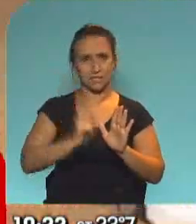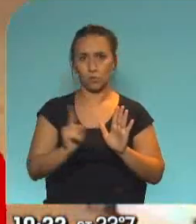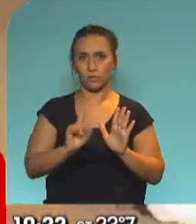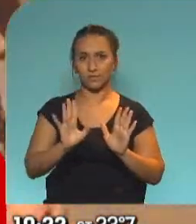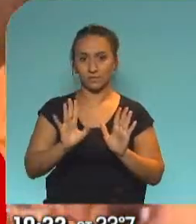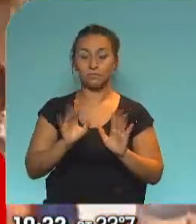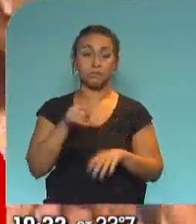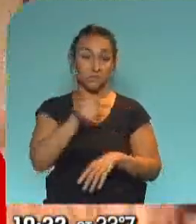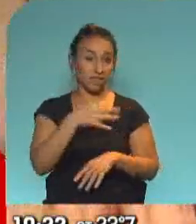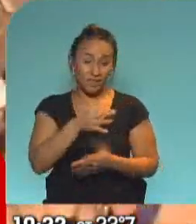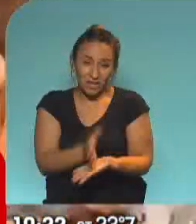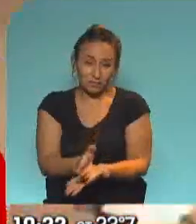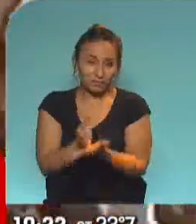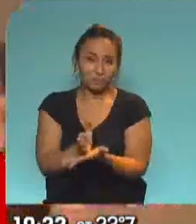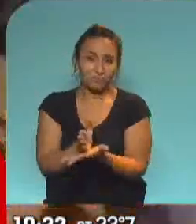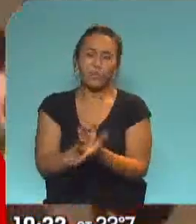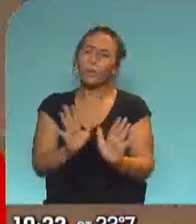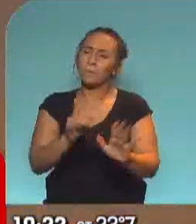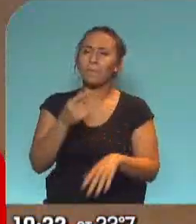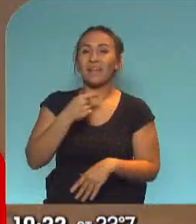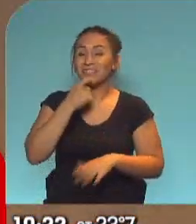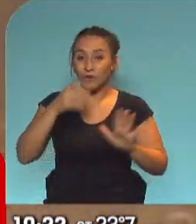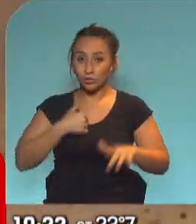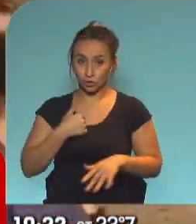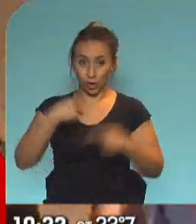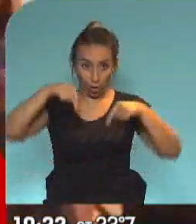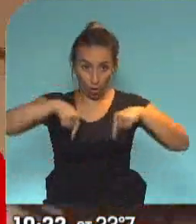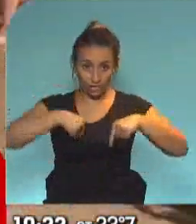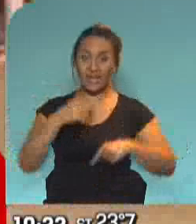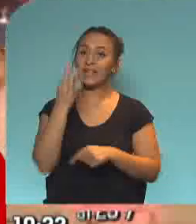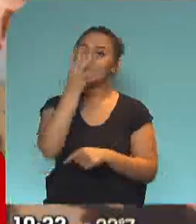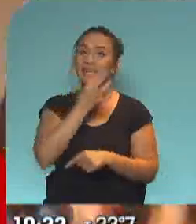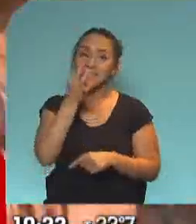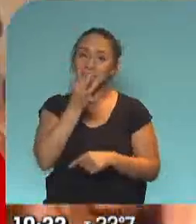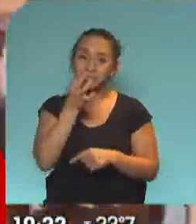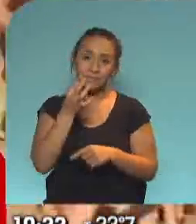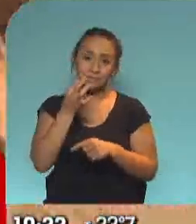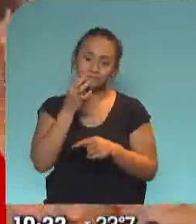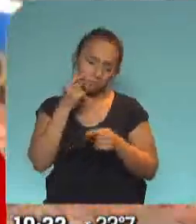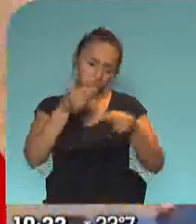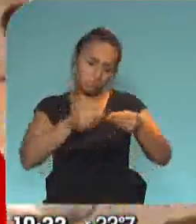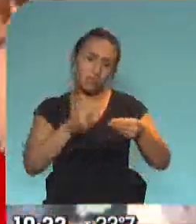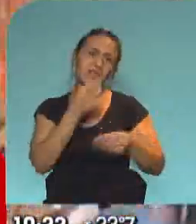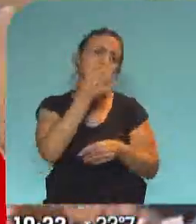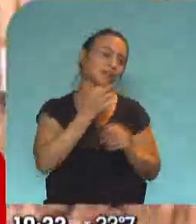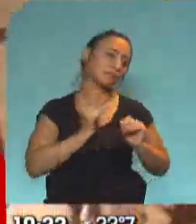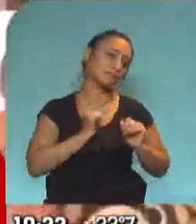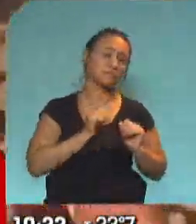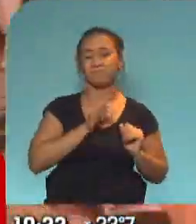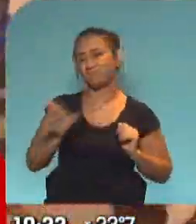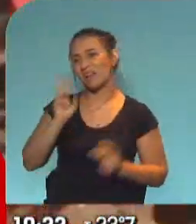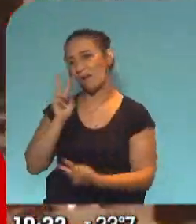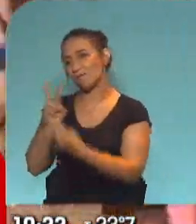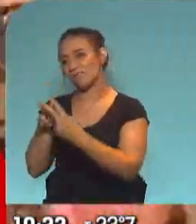Usted le debería exigir, no solo, porque si yo me hago un test hoy, ¿sí? Y lo voy a ver usted, porque estuve